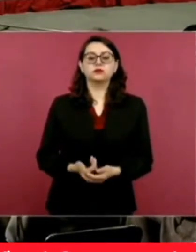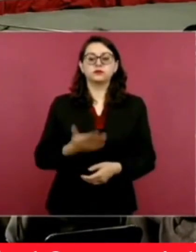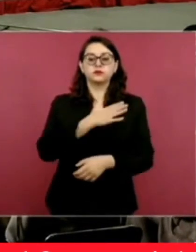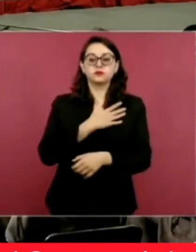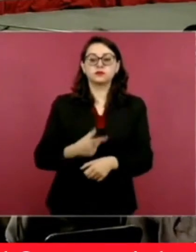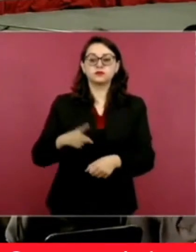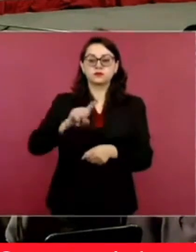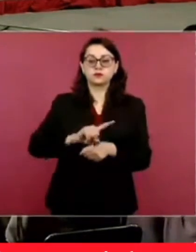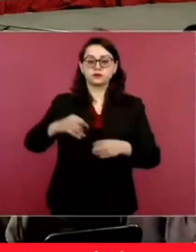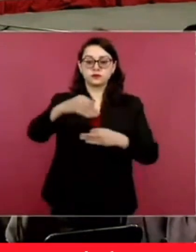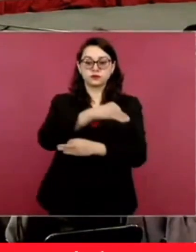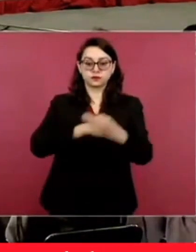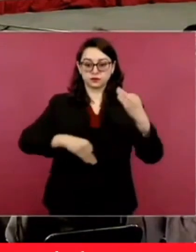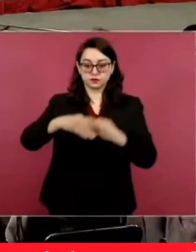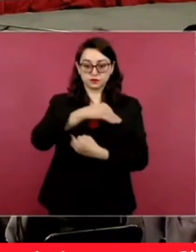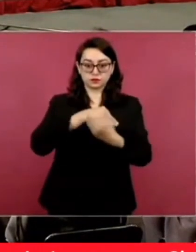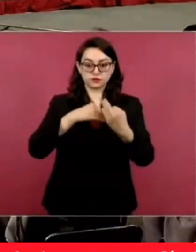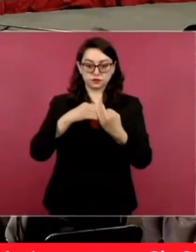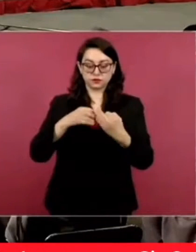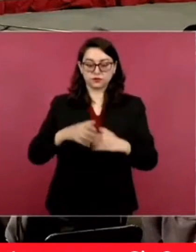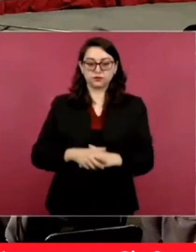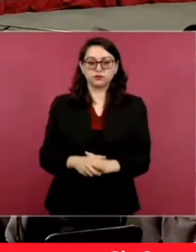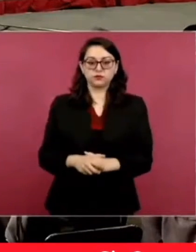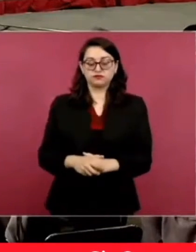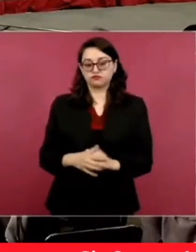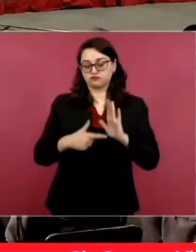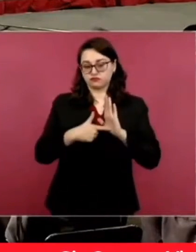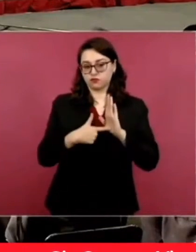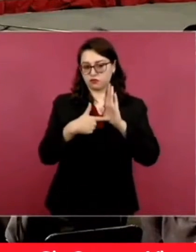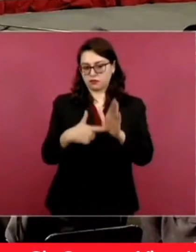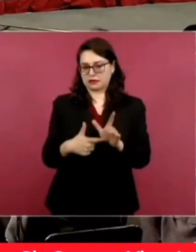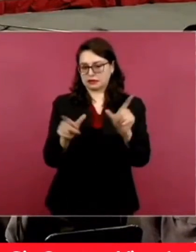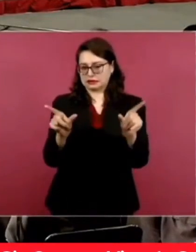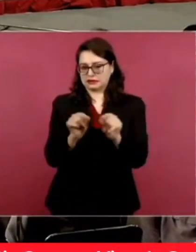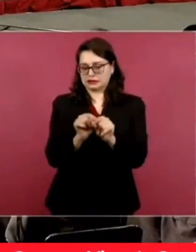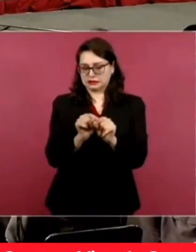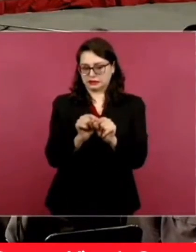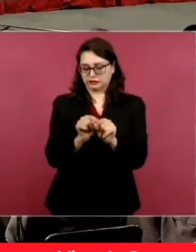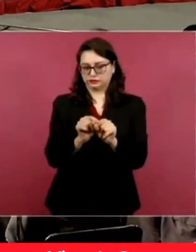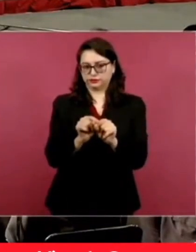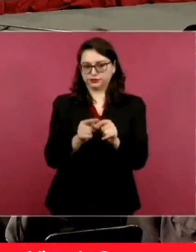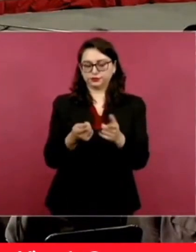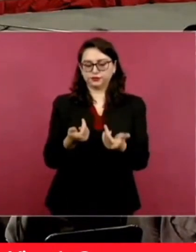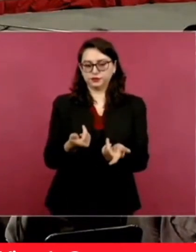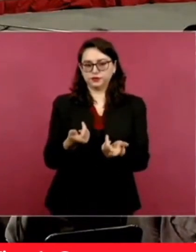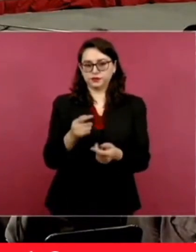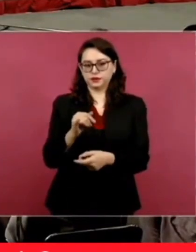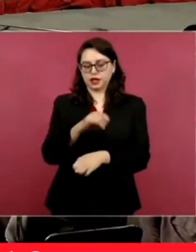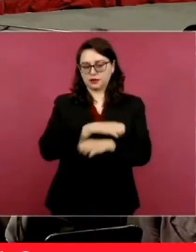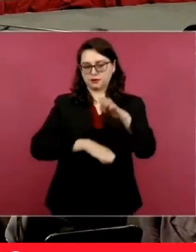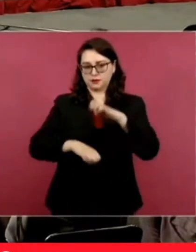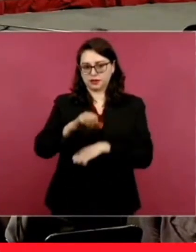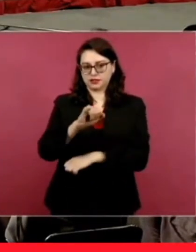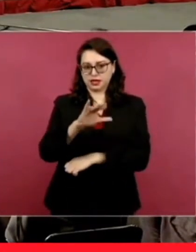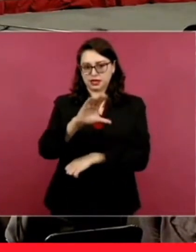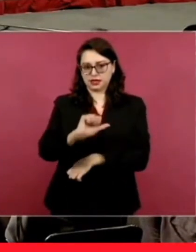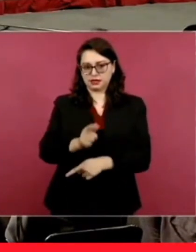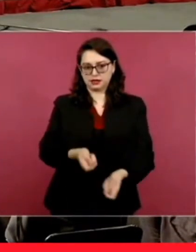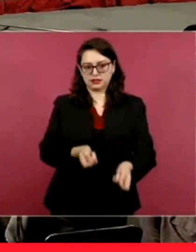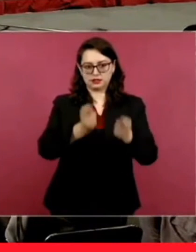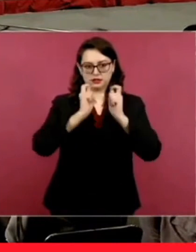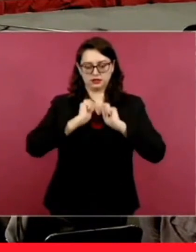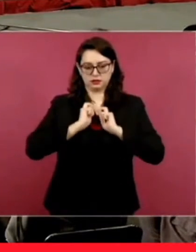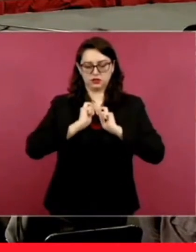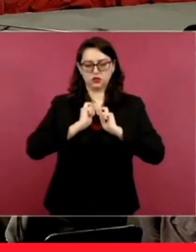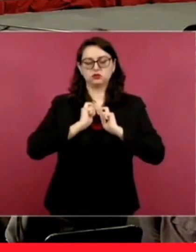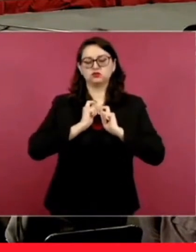Buenos días a todos. Tenemos una muy breve presentación. Nosotros estamos encargados del tramo 5 Sur, subsección